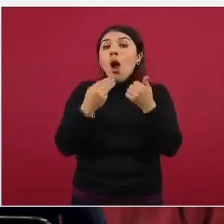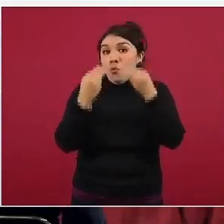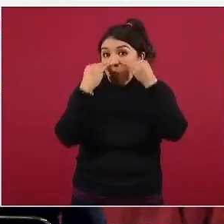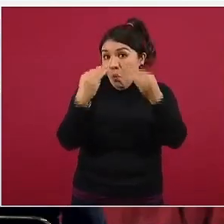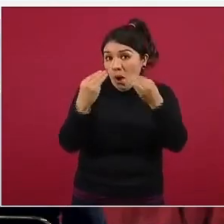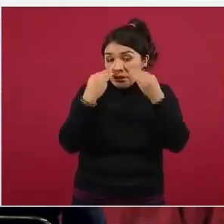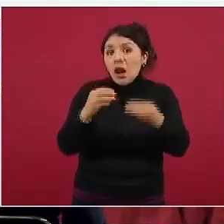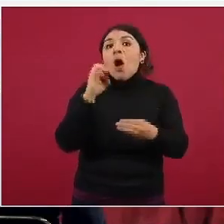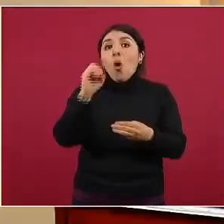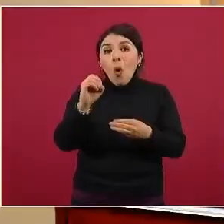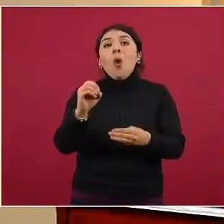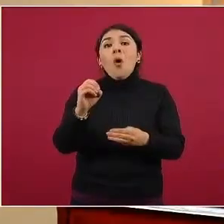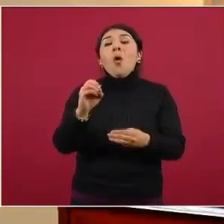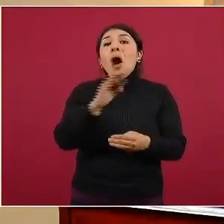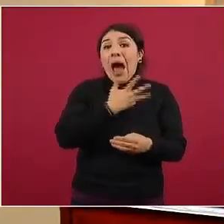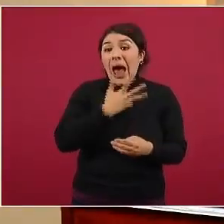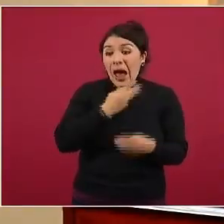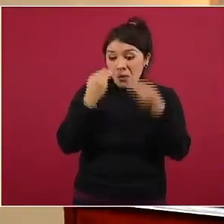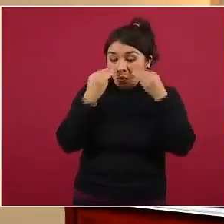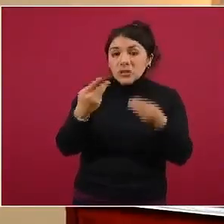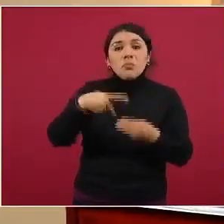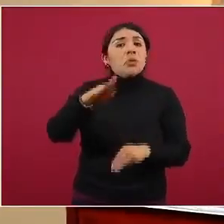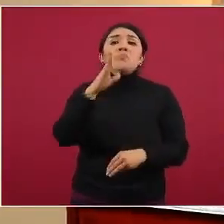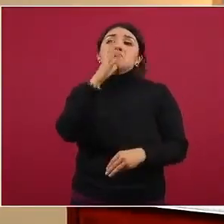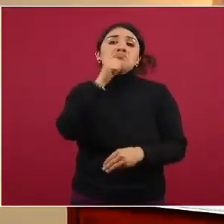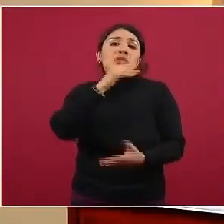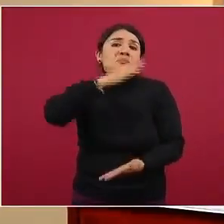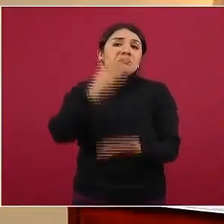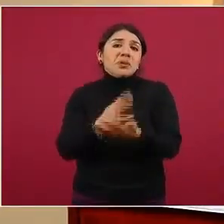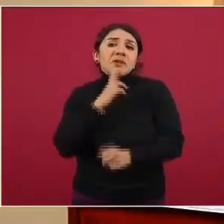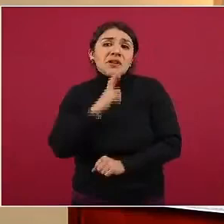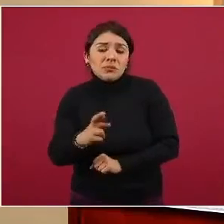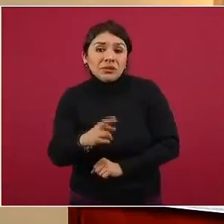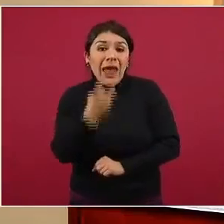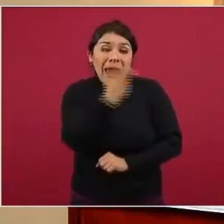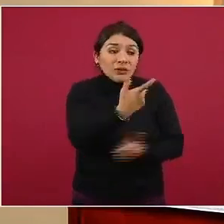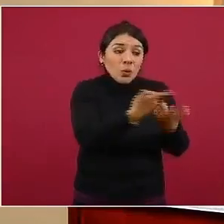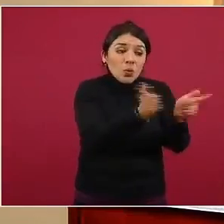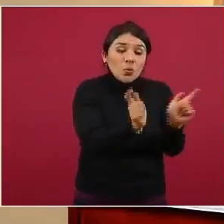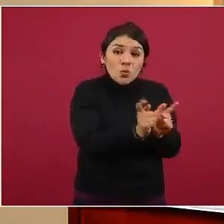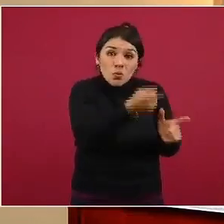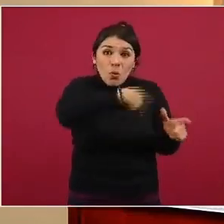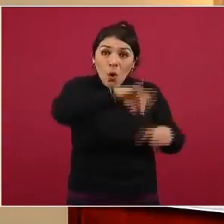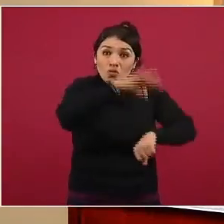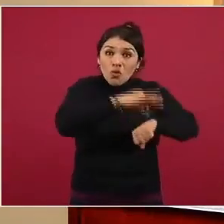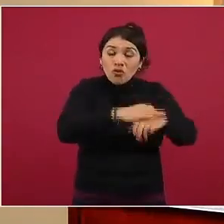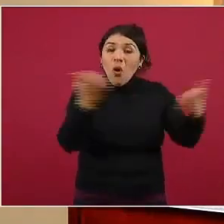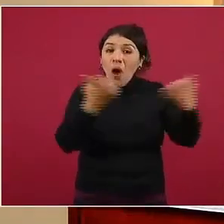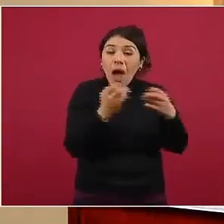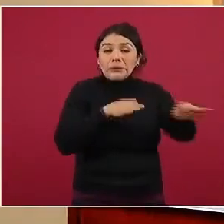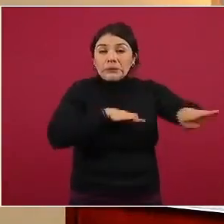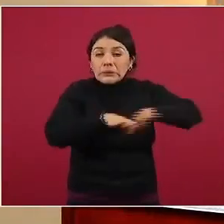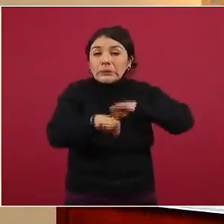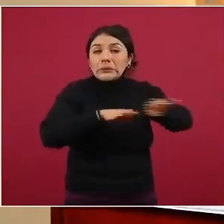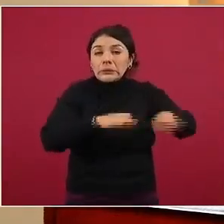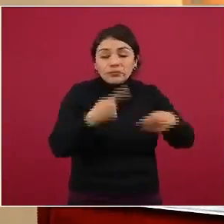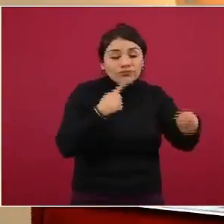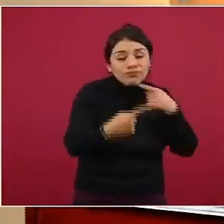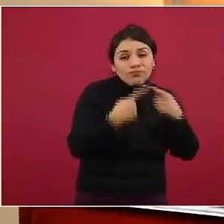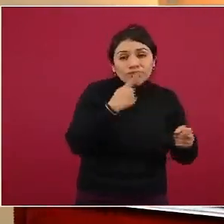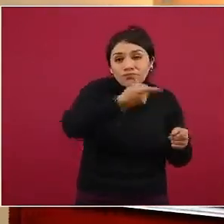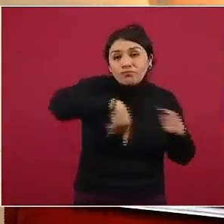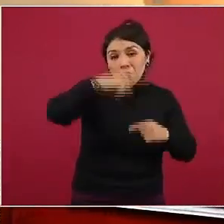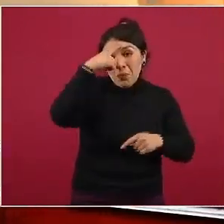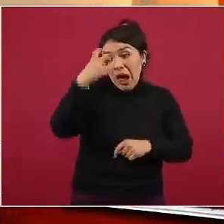sí tienen muestra pero no tienen posibilidad de resultado, y estos comités estarán trabajando para que